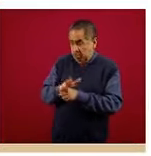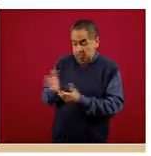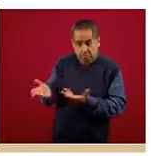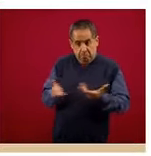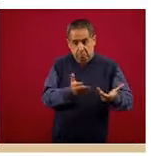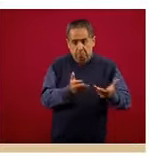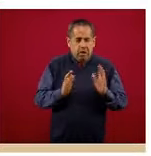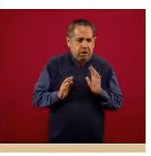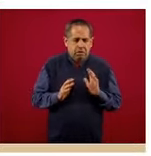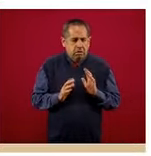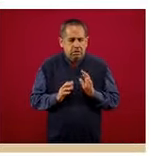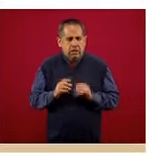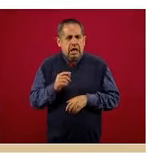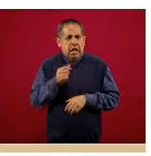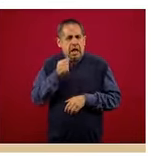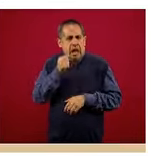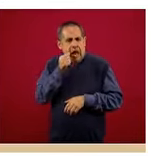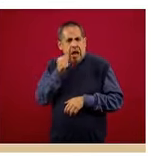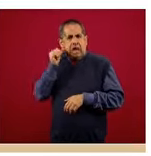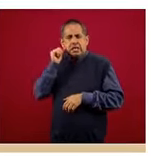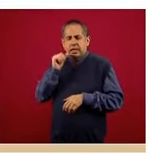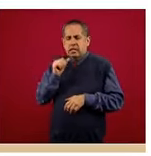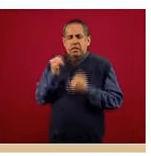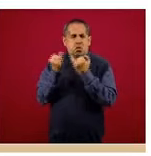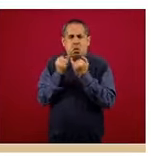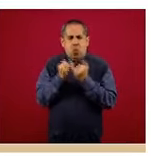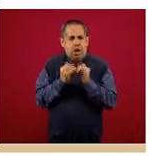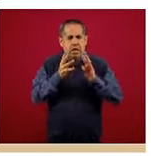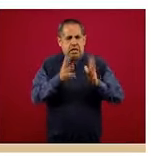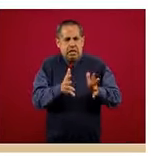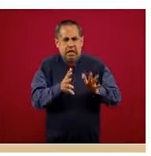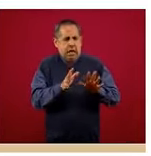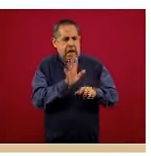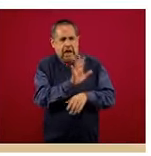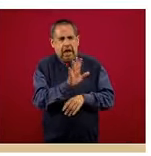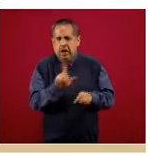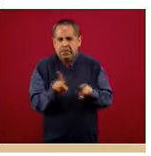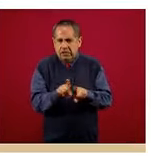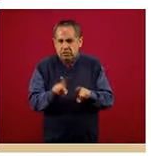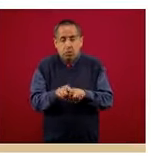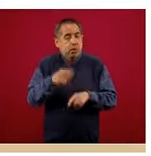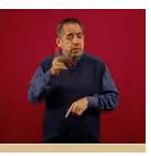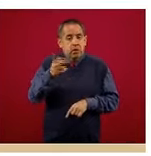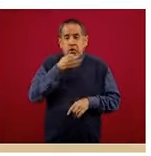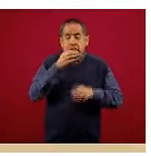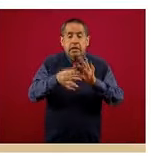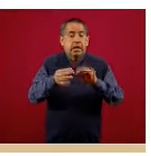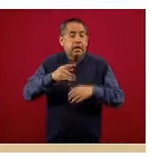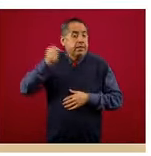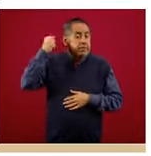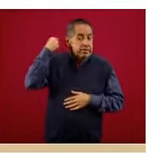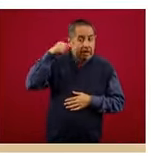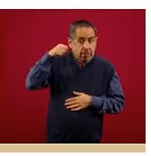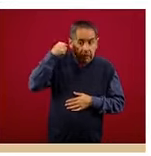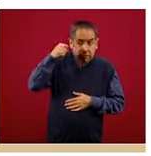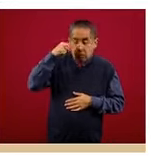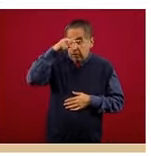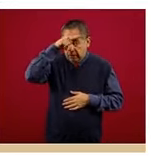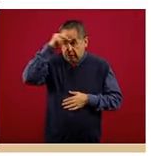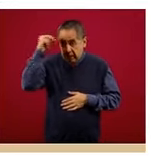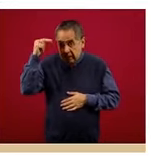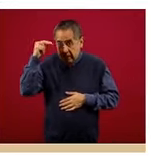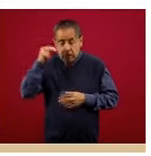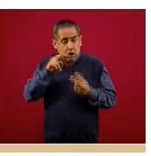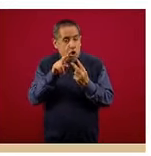tuvo prácticamente cambios en relación al día de ayer, sin embargo es importante sí mencionar, Tabasco y Nayarit